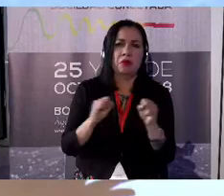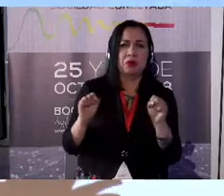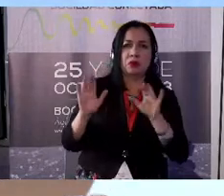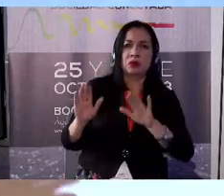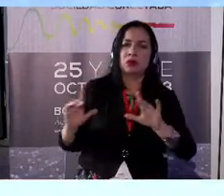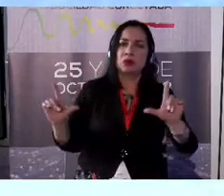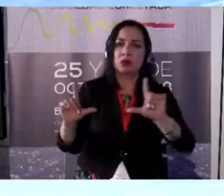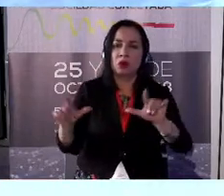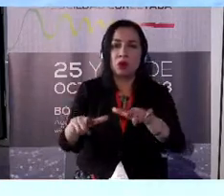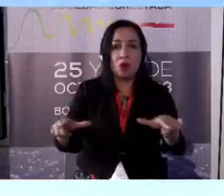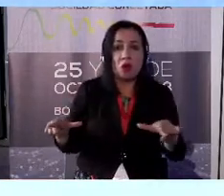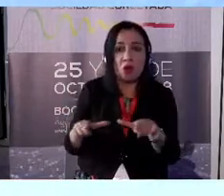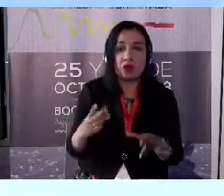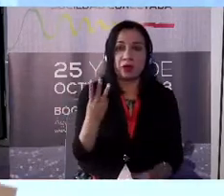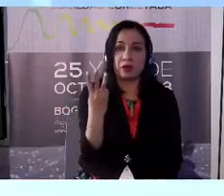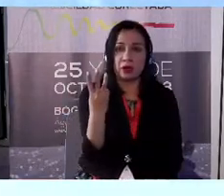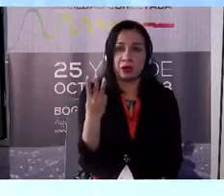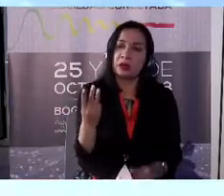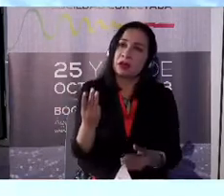en el lote 3 ofreció